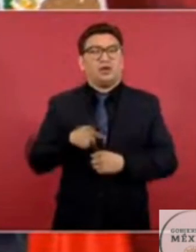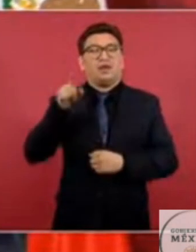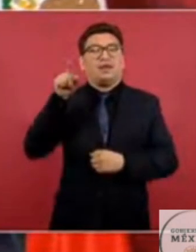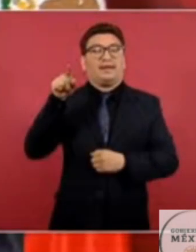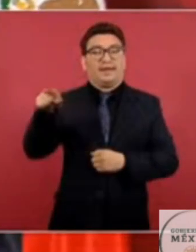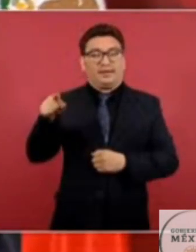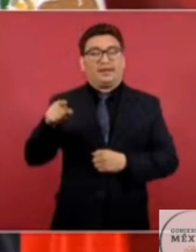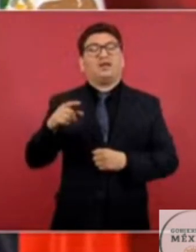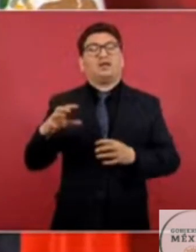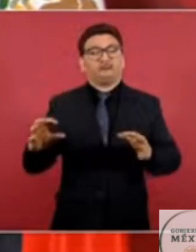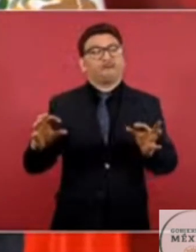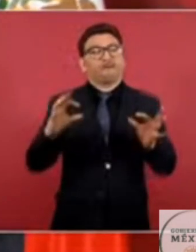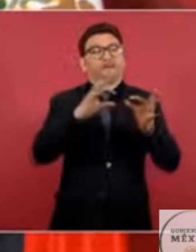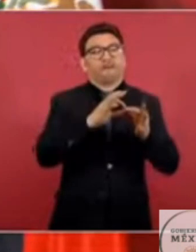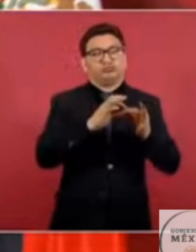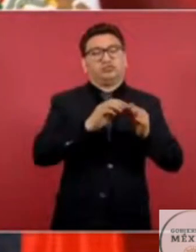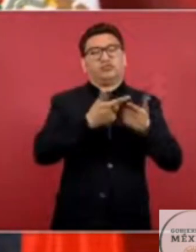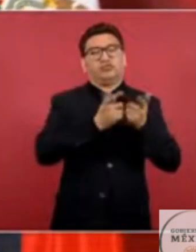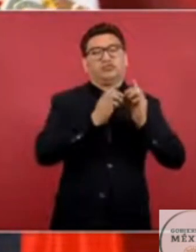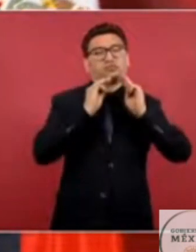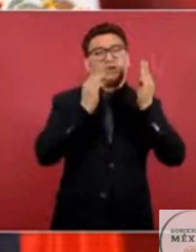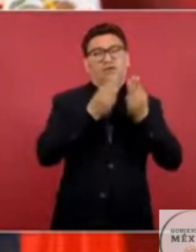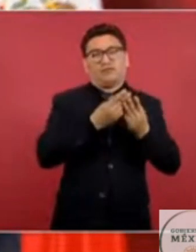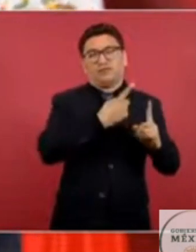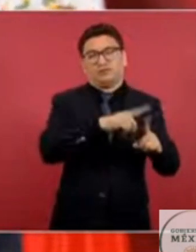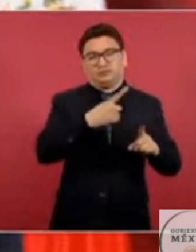vínculos con la delincuencia organizada.